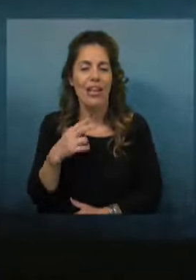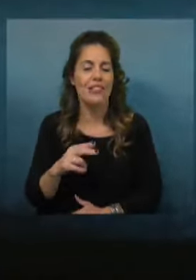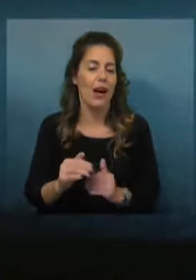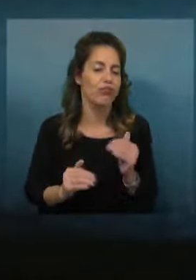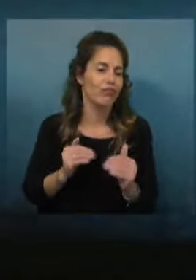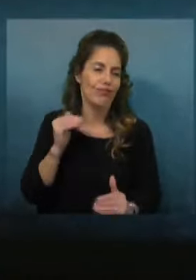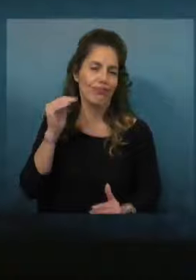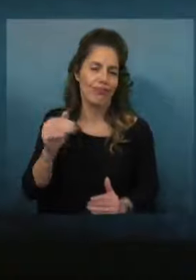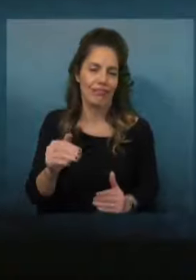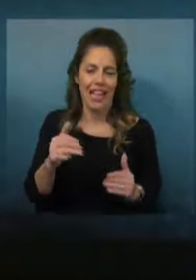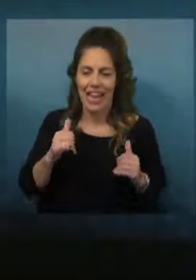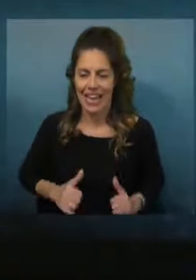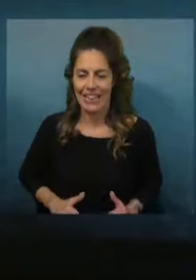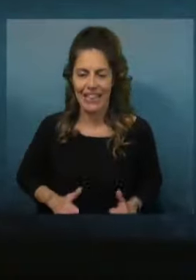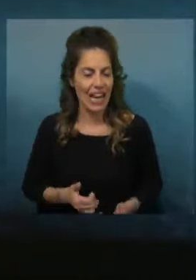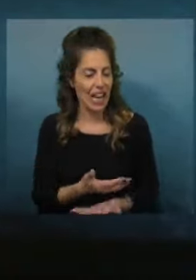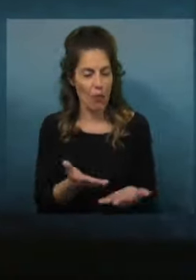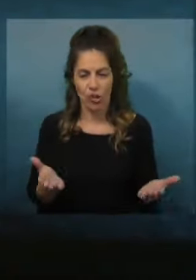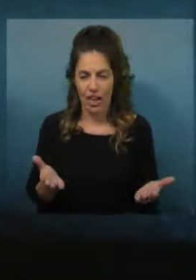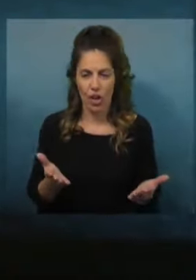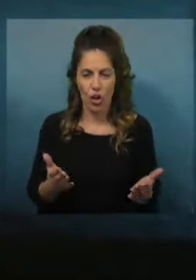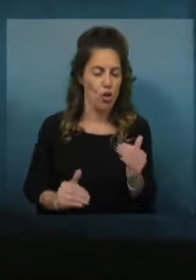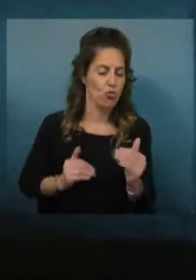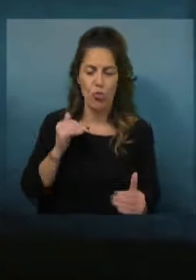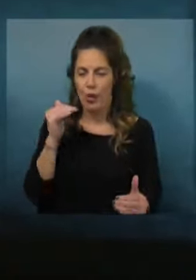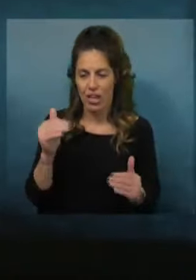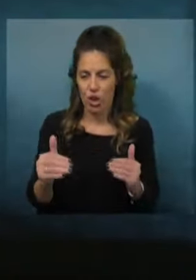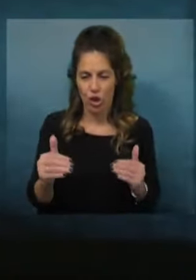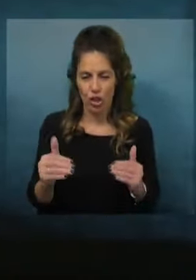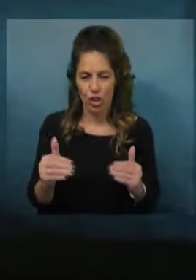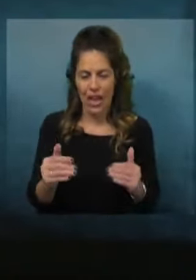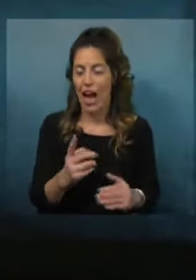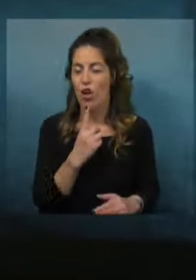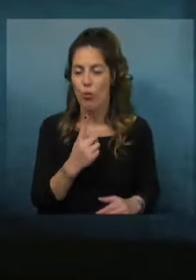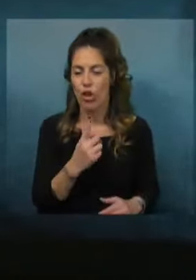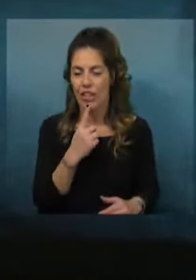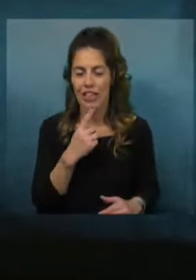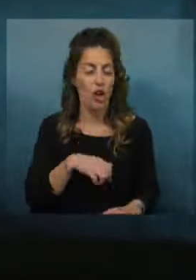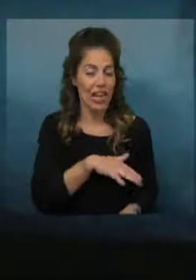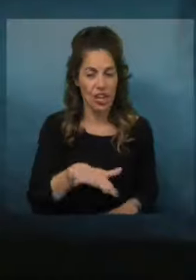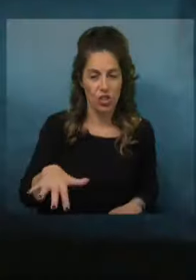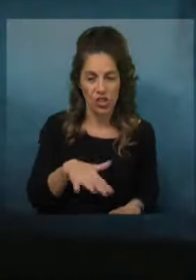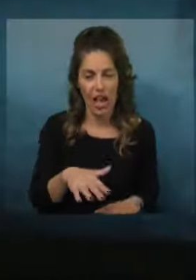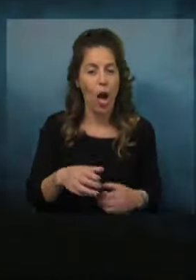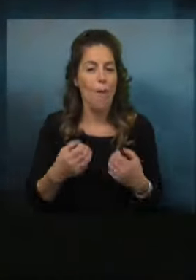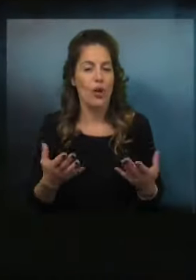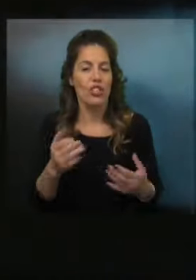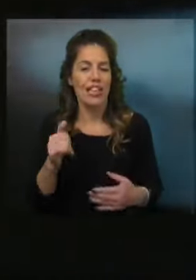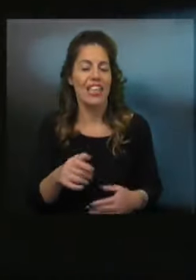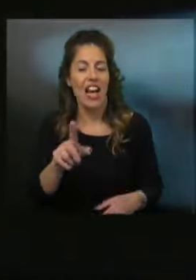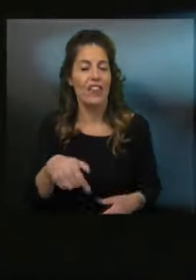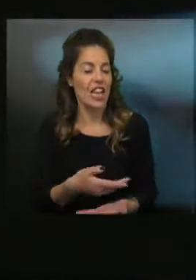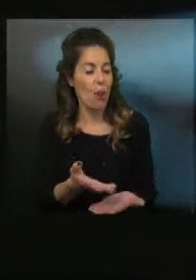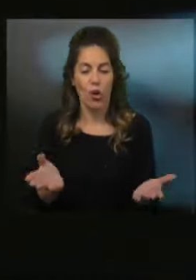ética que la mostraron según ellos superior a los políticos y al resto de la sociedad por eso es como que tenían que venir a